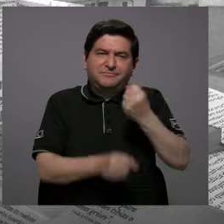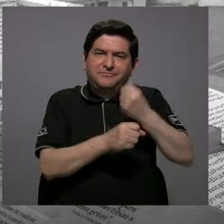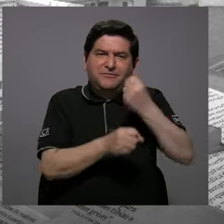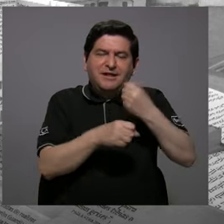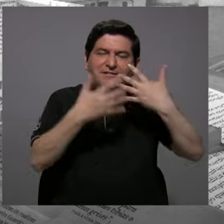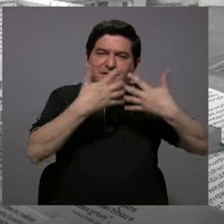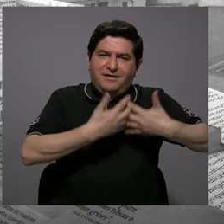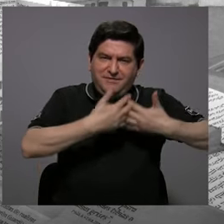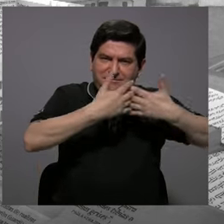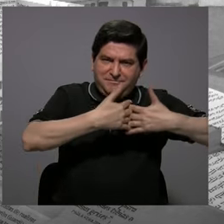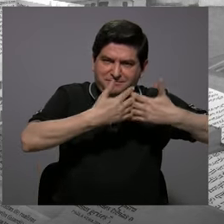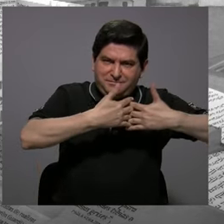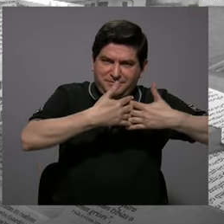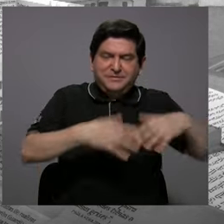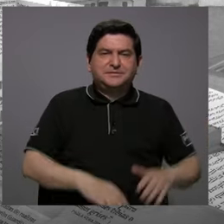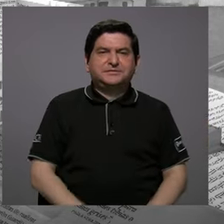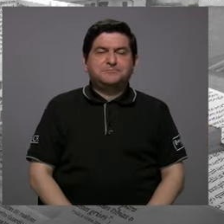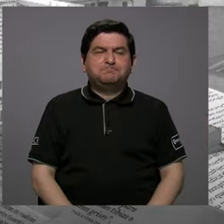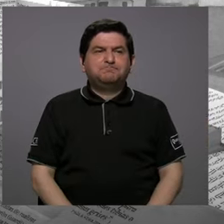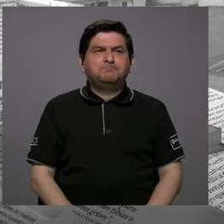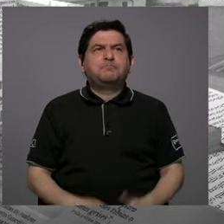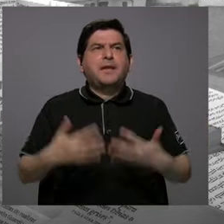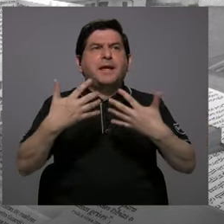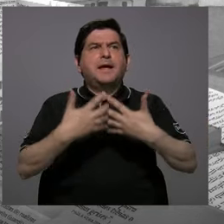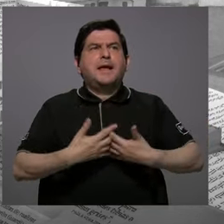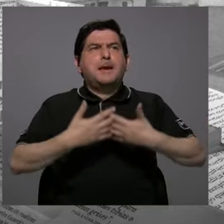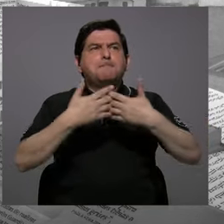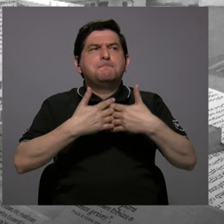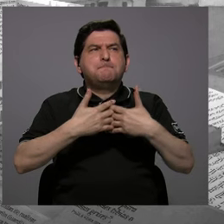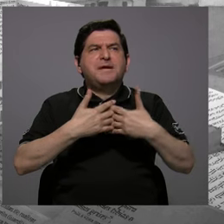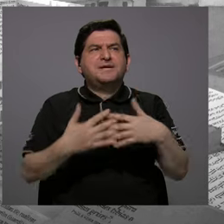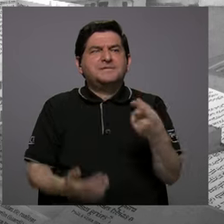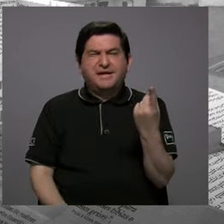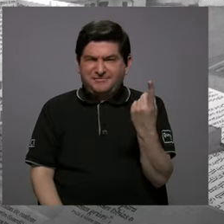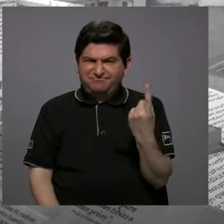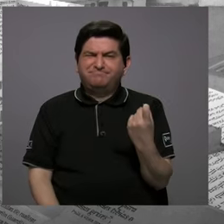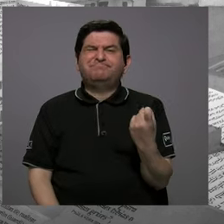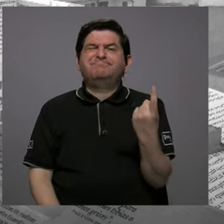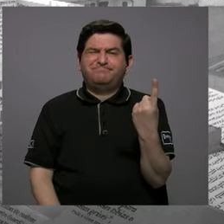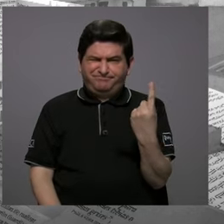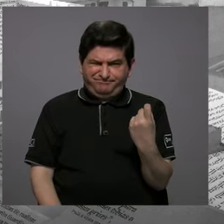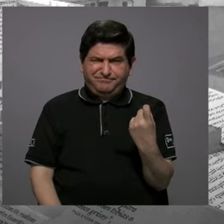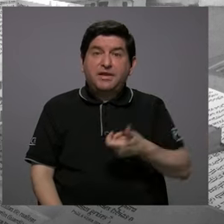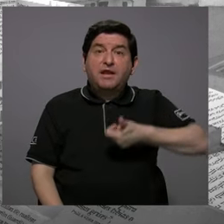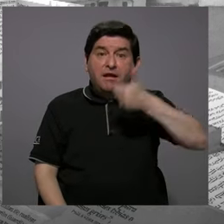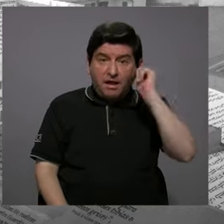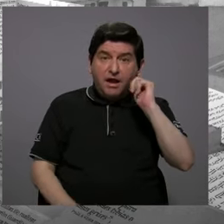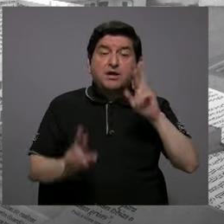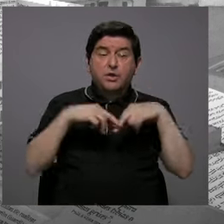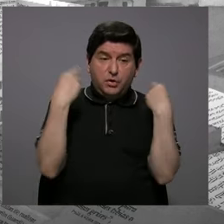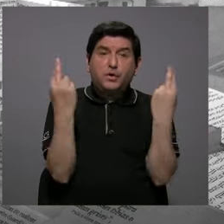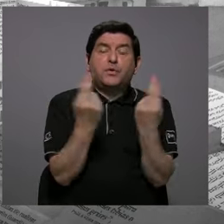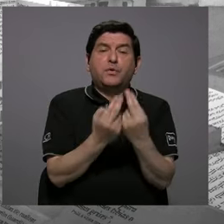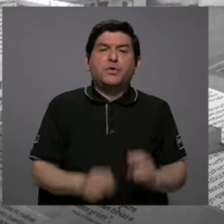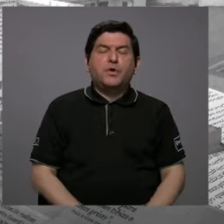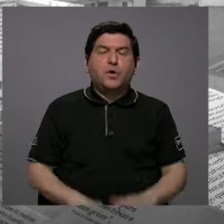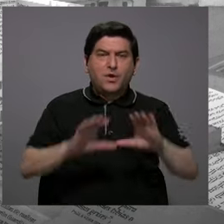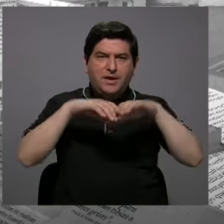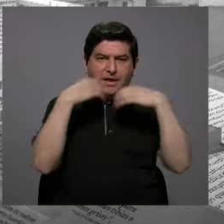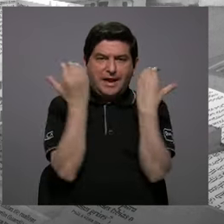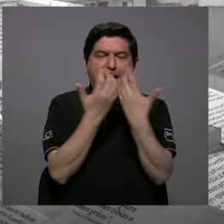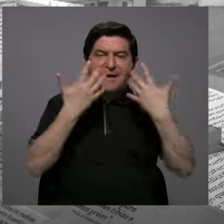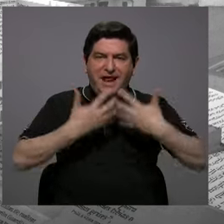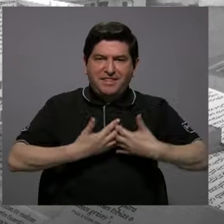parte empresarial Me parece que la empresa es lo que está faltando y Ayer tuvimos una reunión con la cámara de la